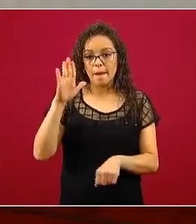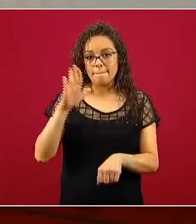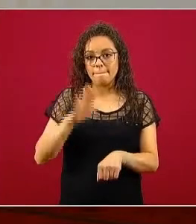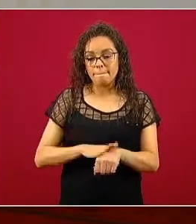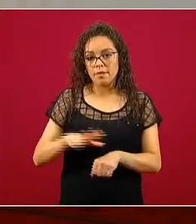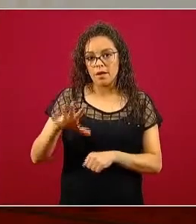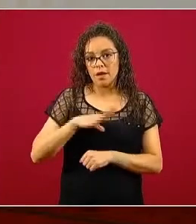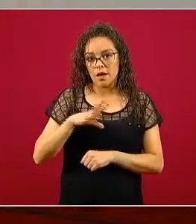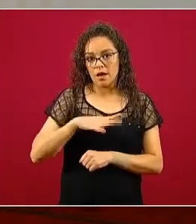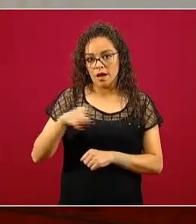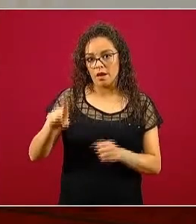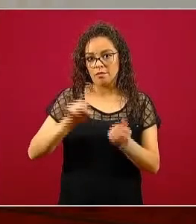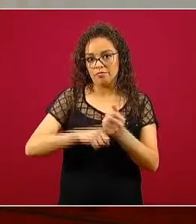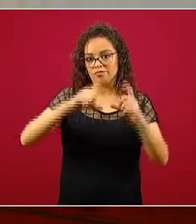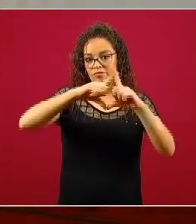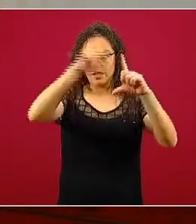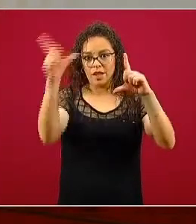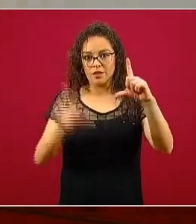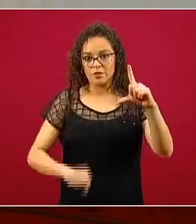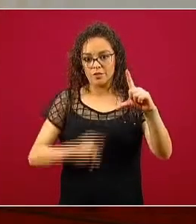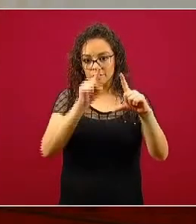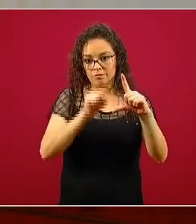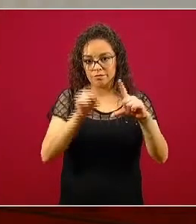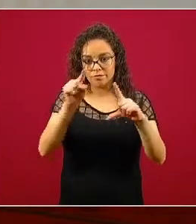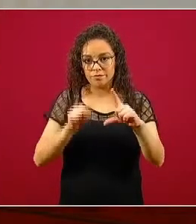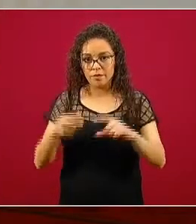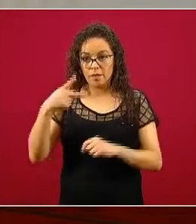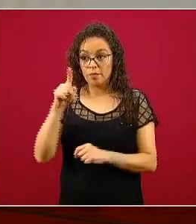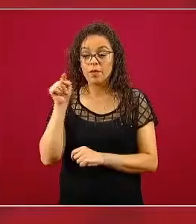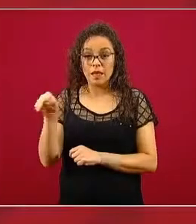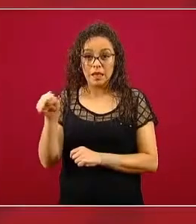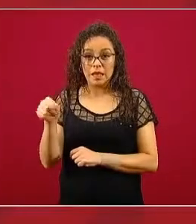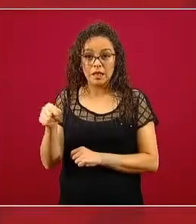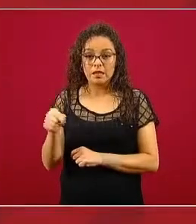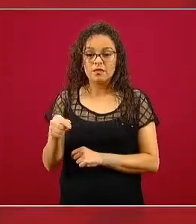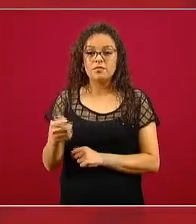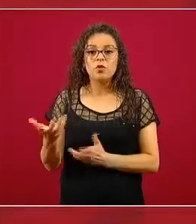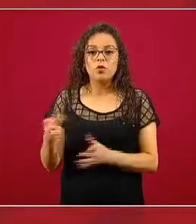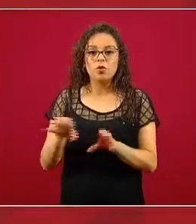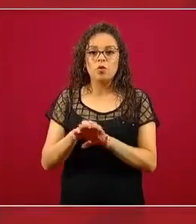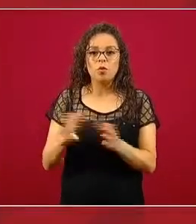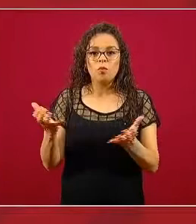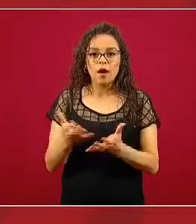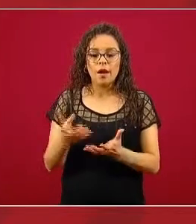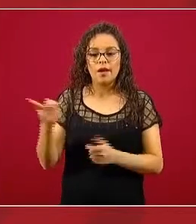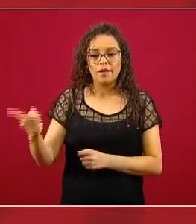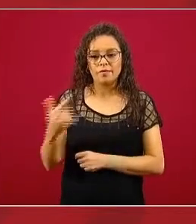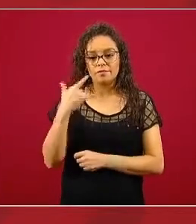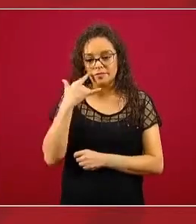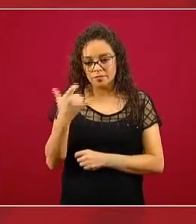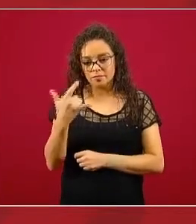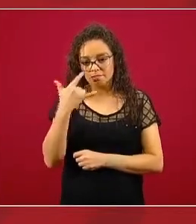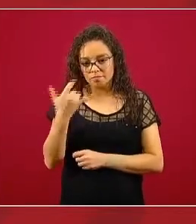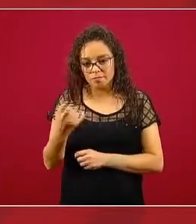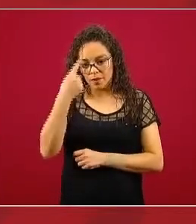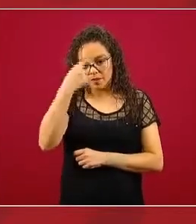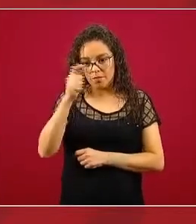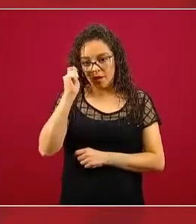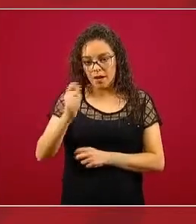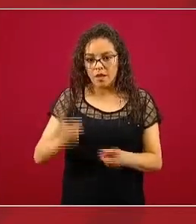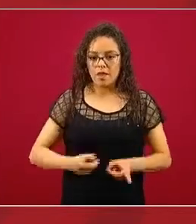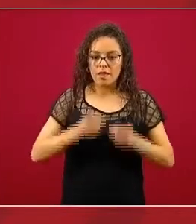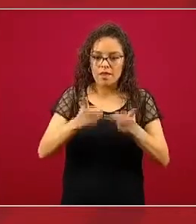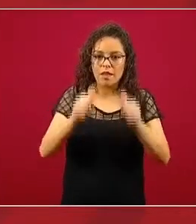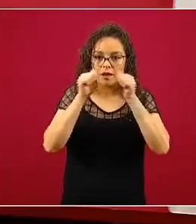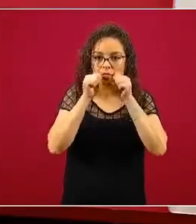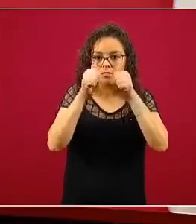capacidad nacional, pero el DIF a veces lo que hace es articular esfuerzos en lo que se conoce como asistencia social,